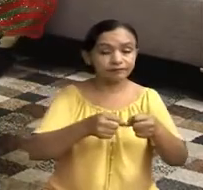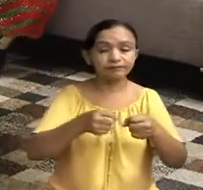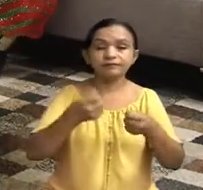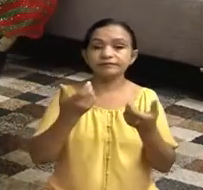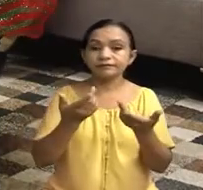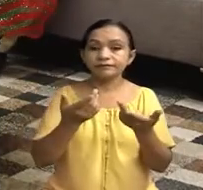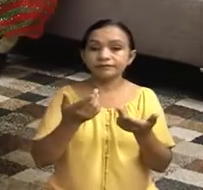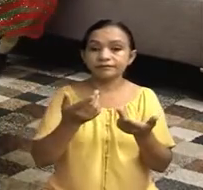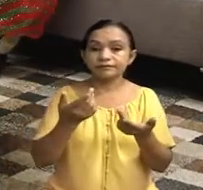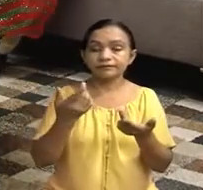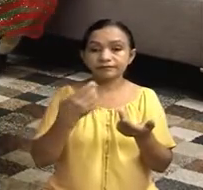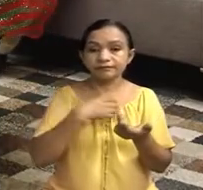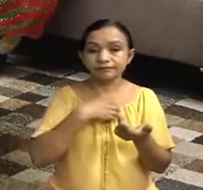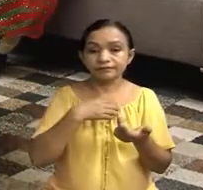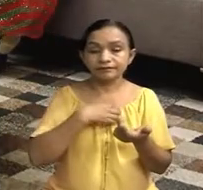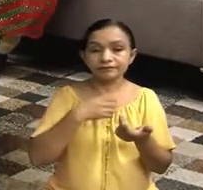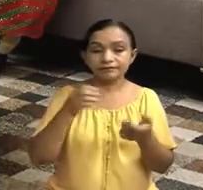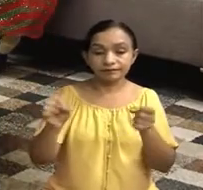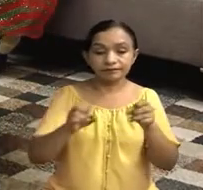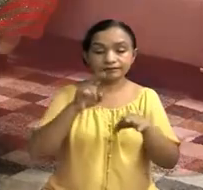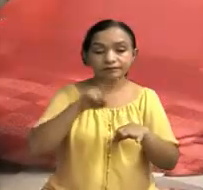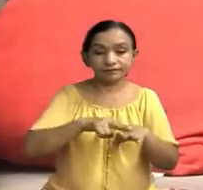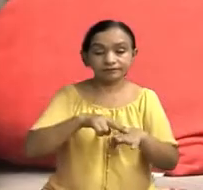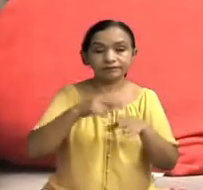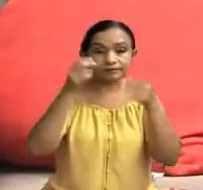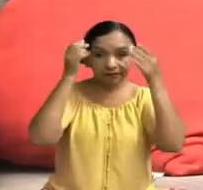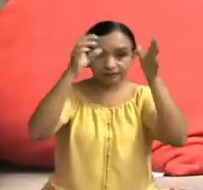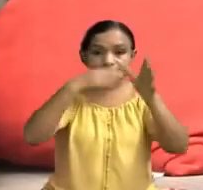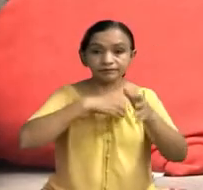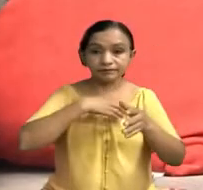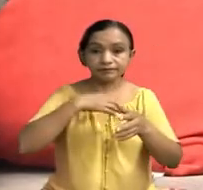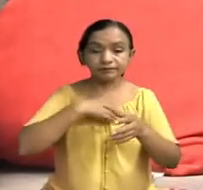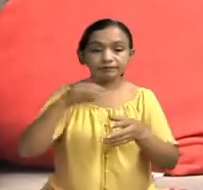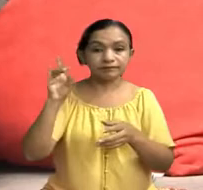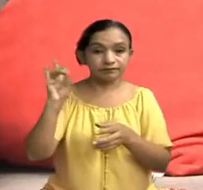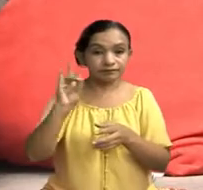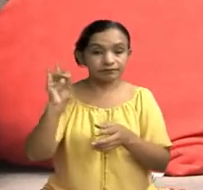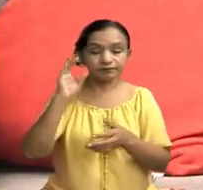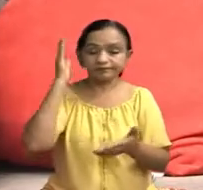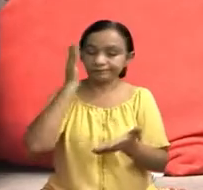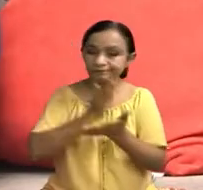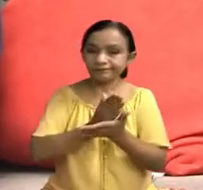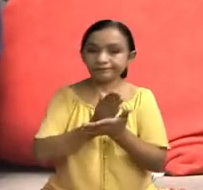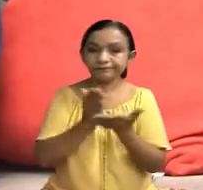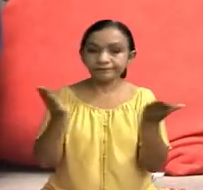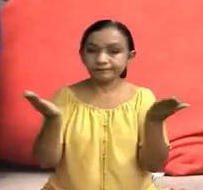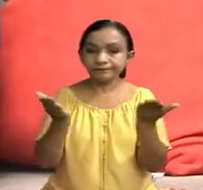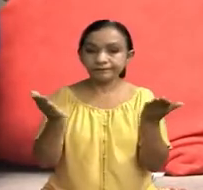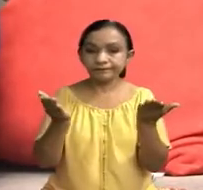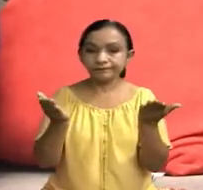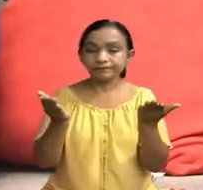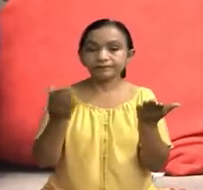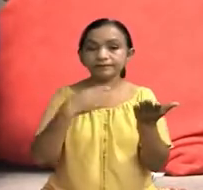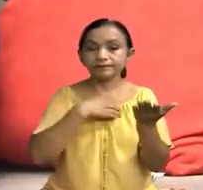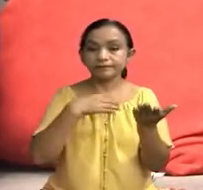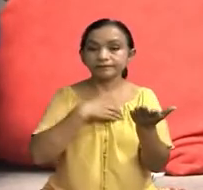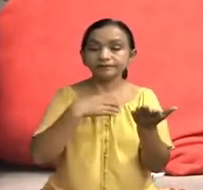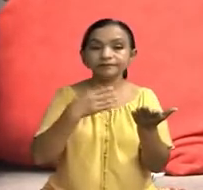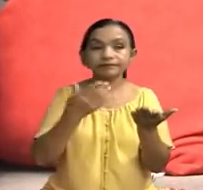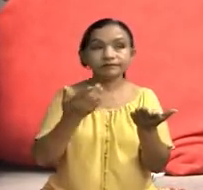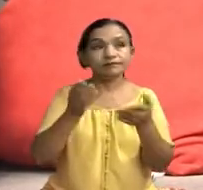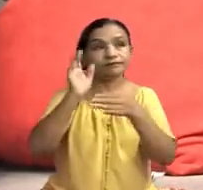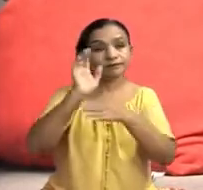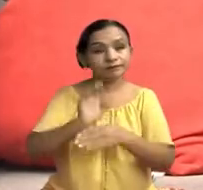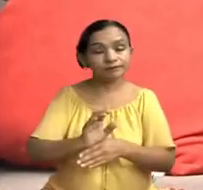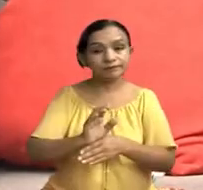cuota de la cuestión de la identidad nacional, de la identidad cultural. Y en Bolivia es decisiva por el arraigo y el peso que tiene,